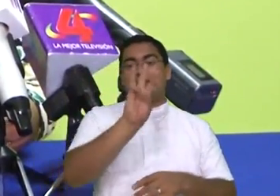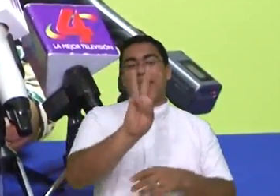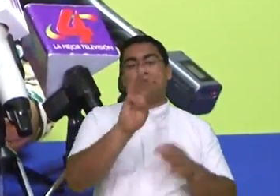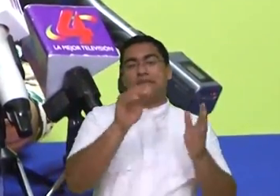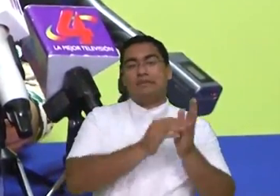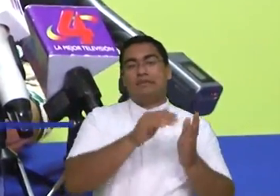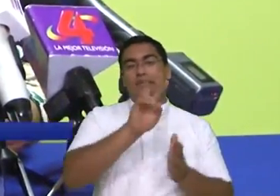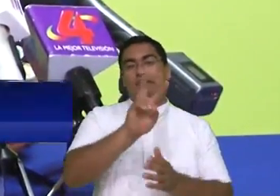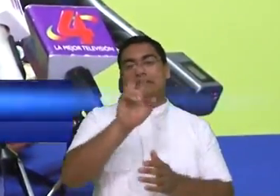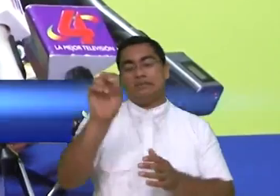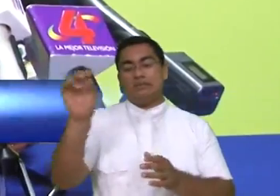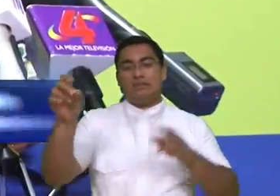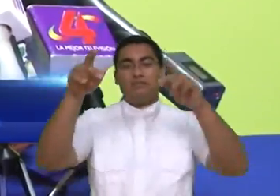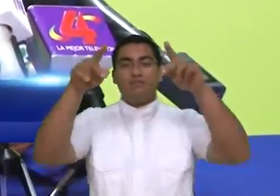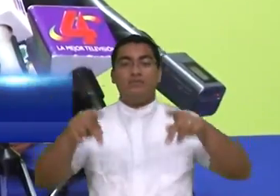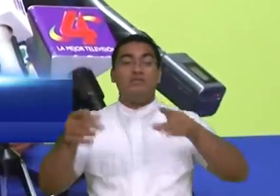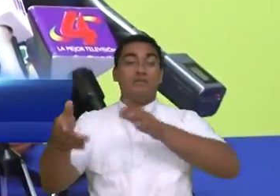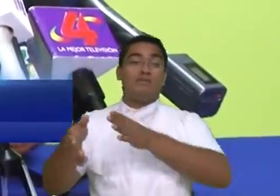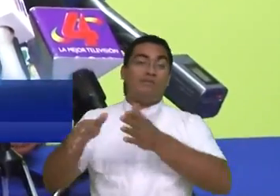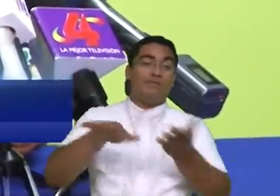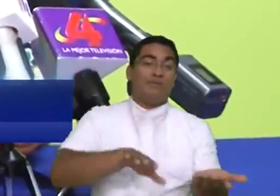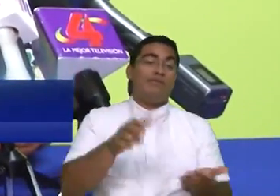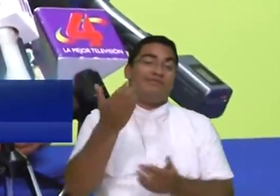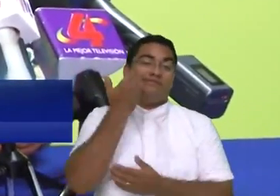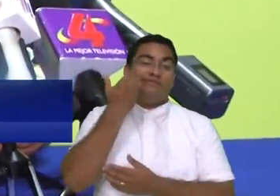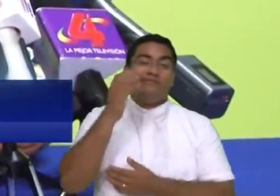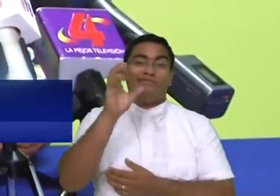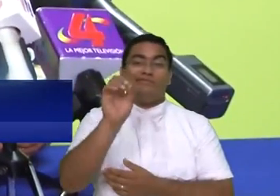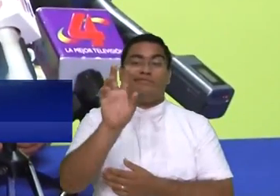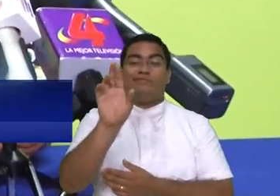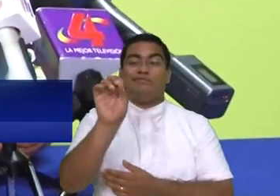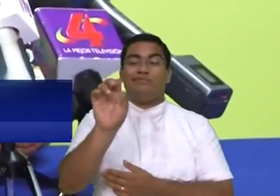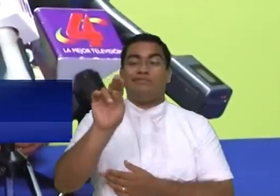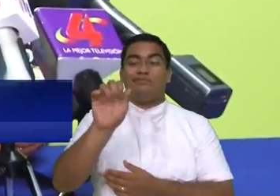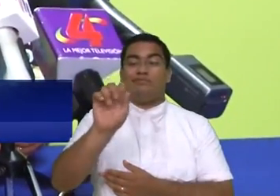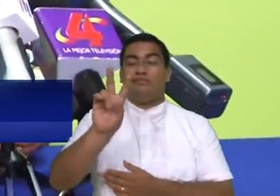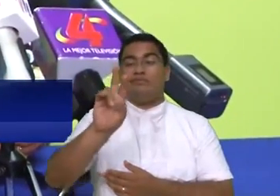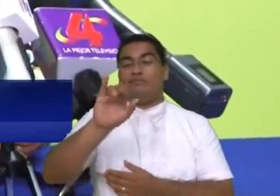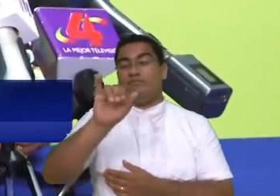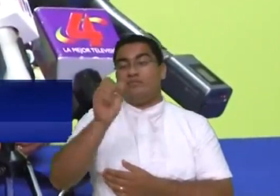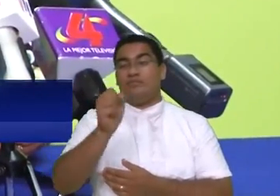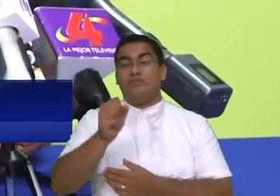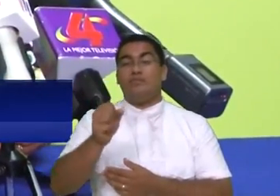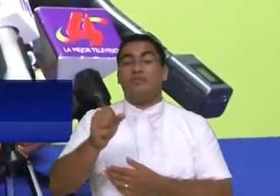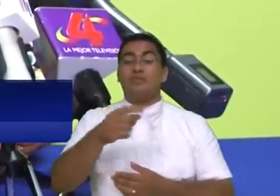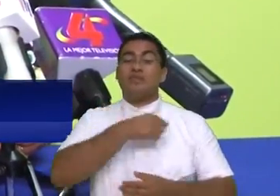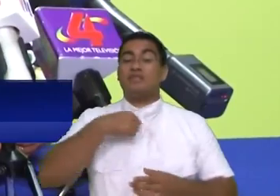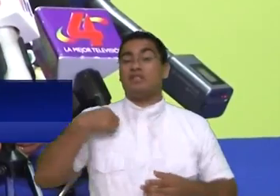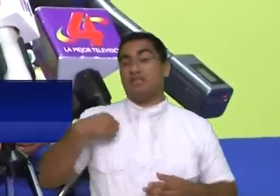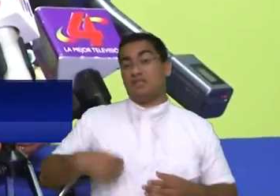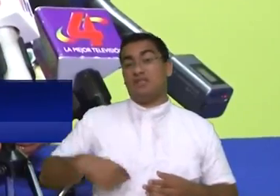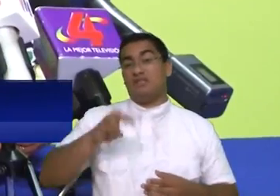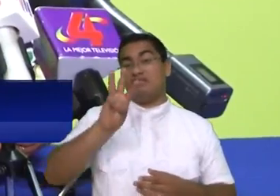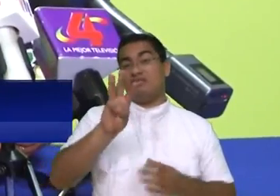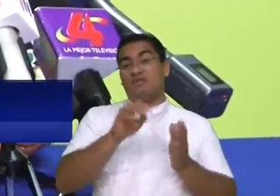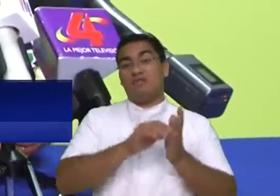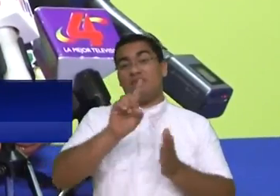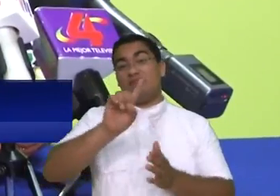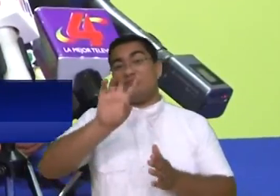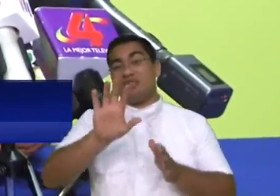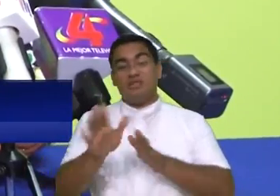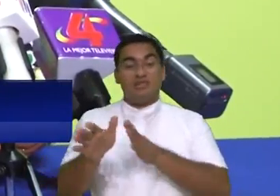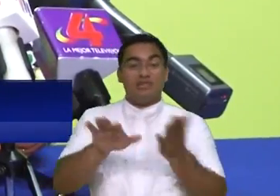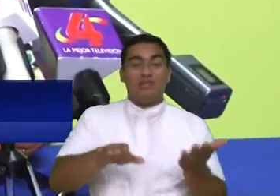personas fallecidas por esta enfermedad. En relación a esto, China reporta 3.015 fallecidos, Italia 107,